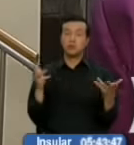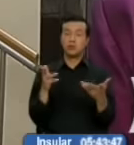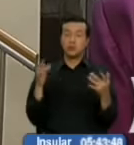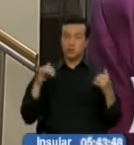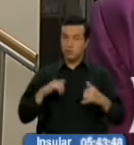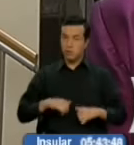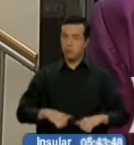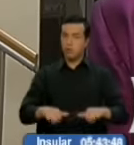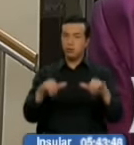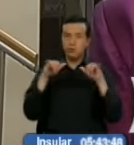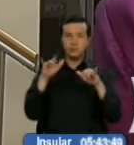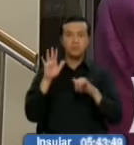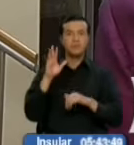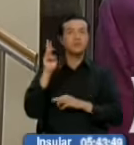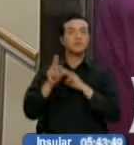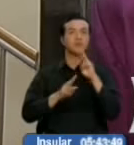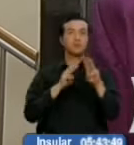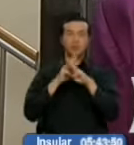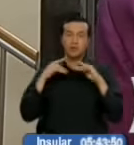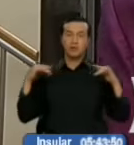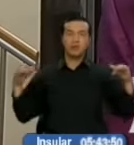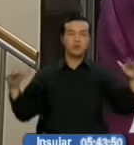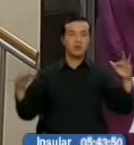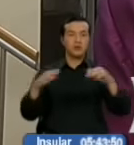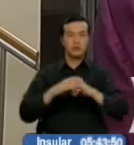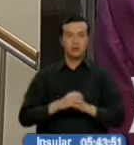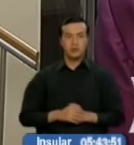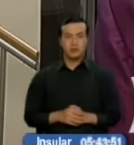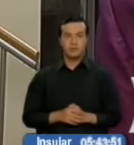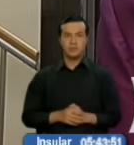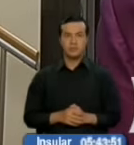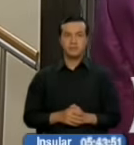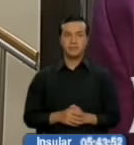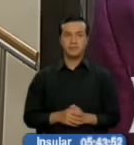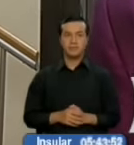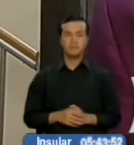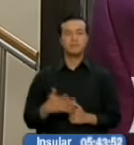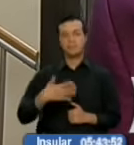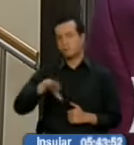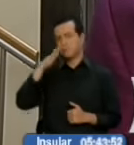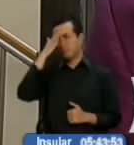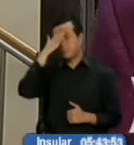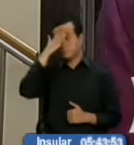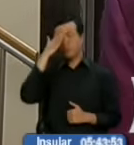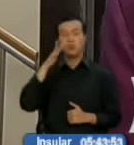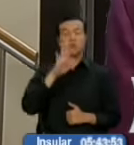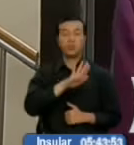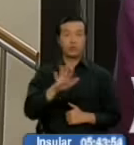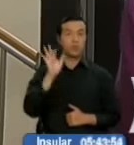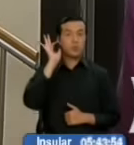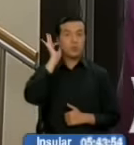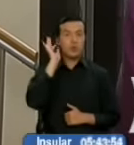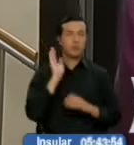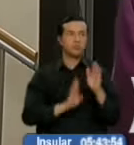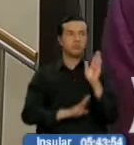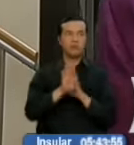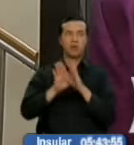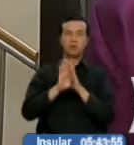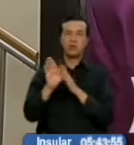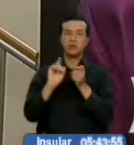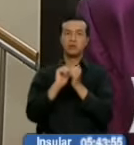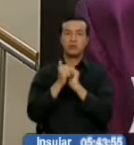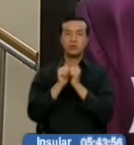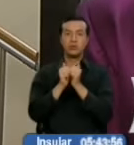pueda replicar a nivel mundial. Si bien las mujeres han desarrollado un gran potencial en el deporte